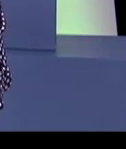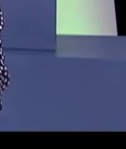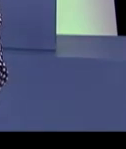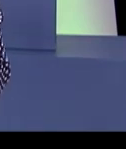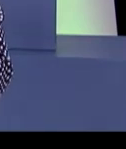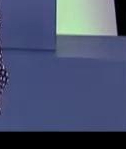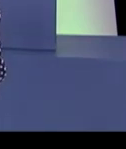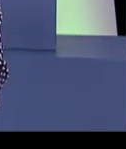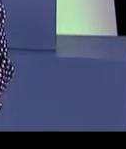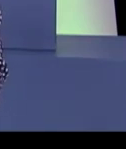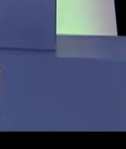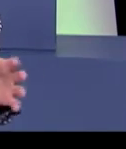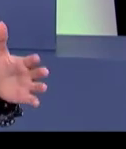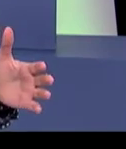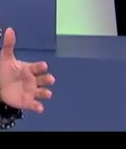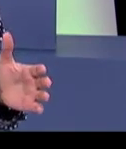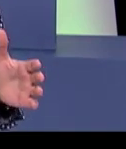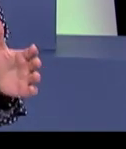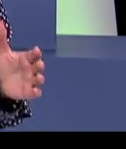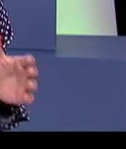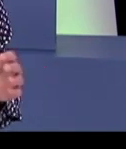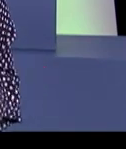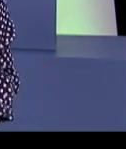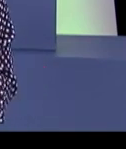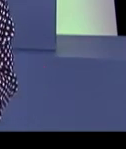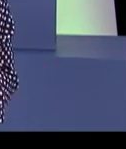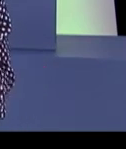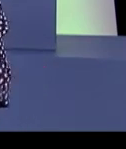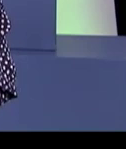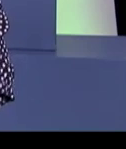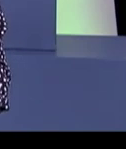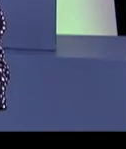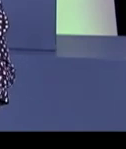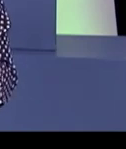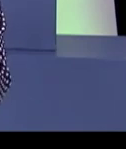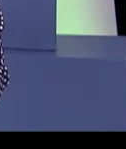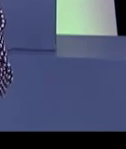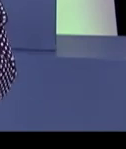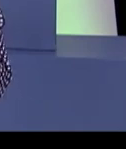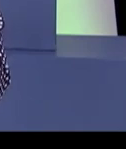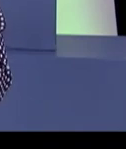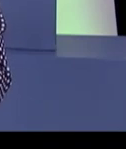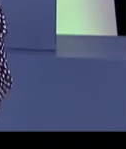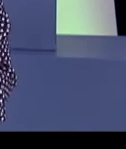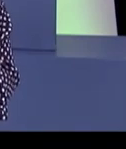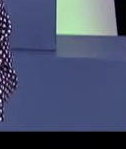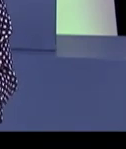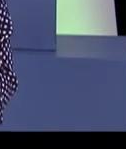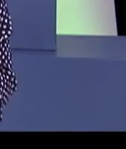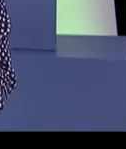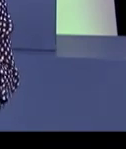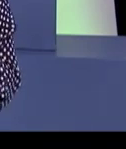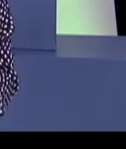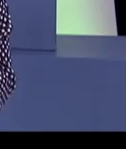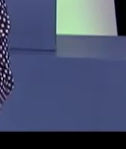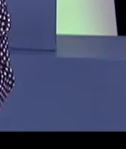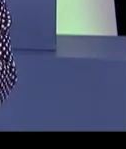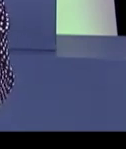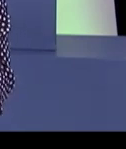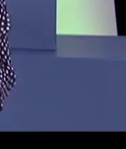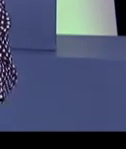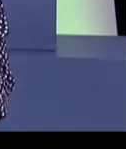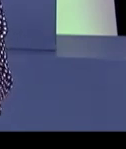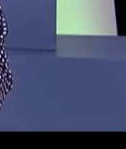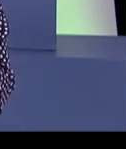un representante de la UNAM. Se trata de Marco Antonio Bonaparte, coordinador del Centro de Orientación Educativa de la